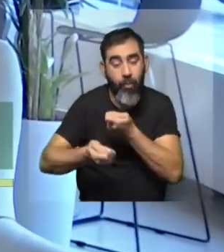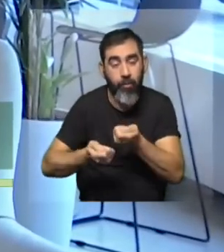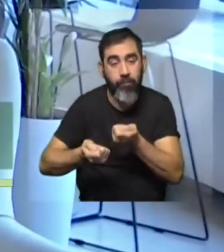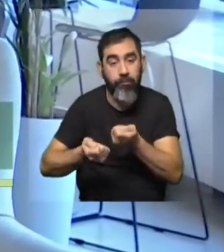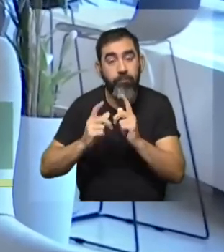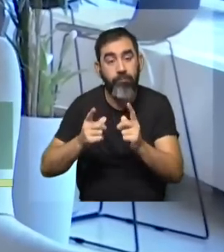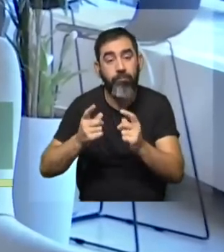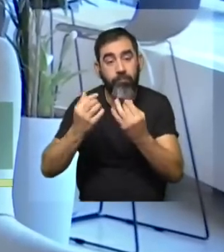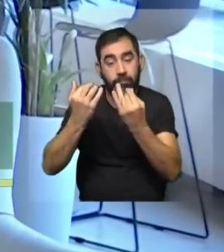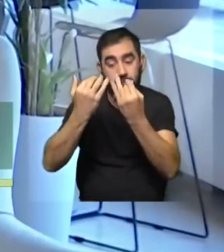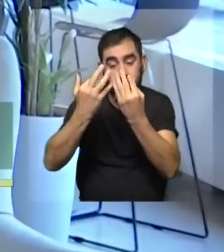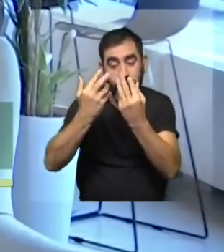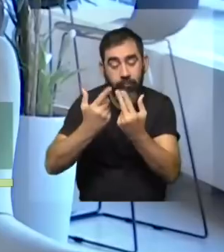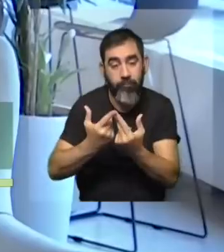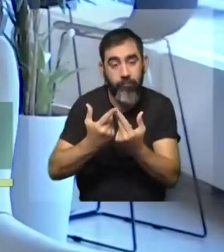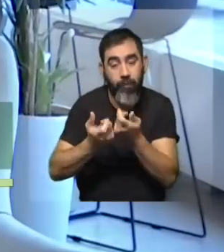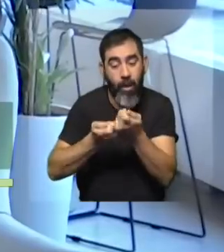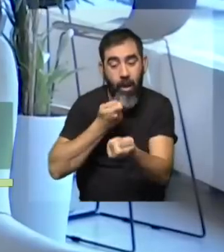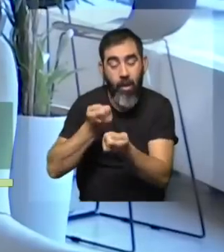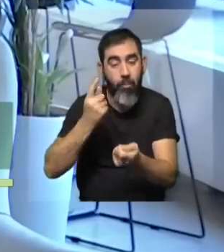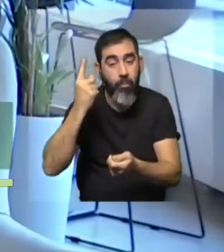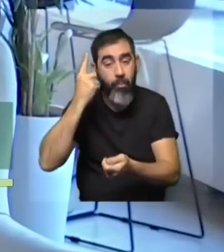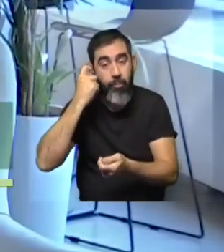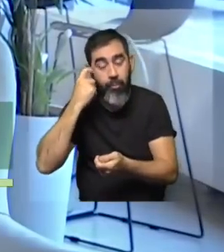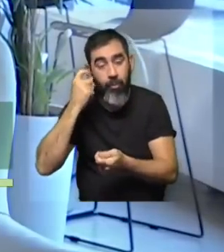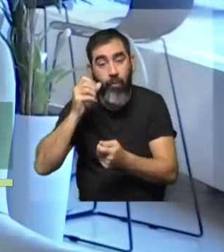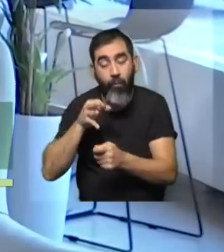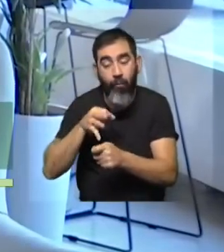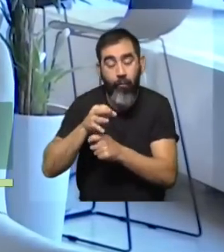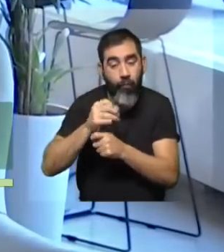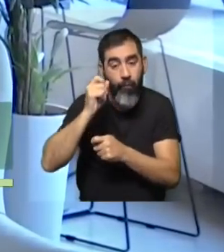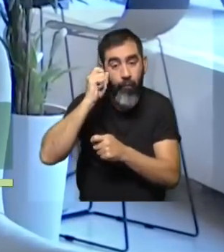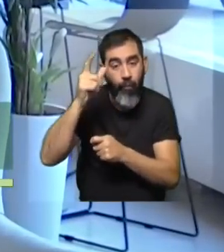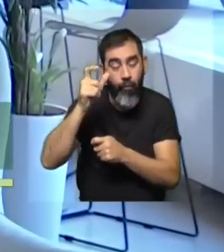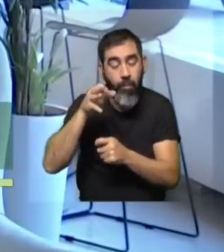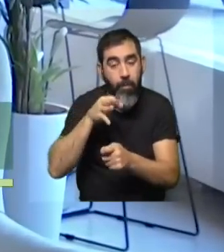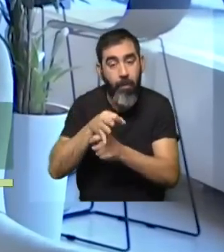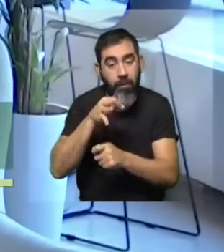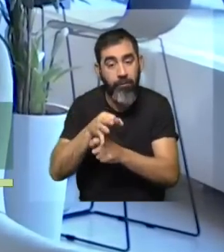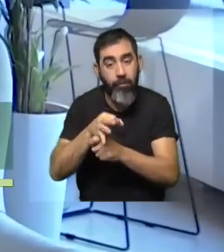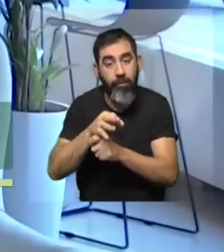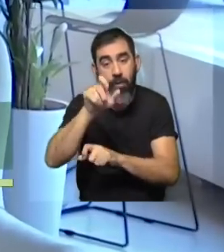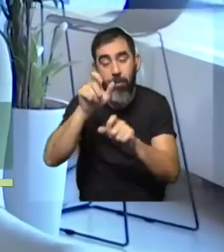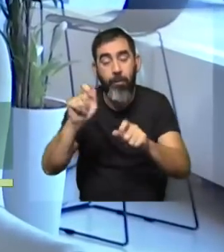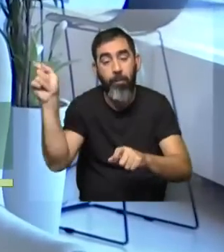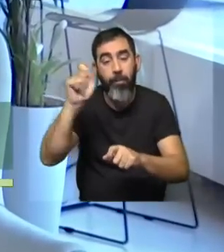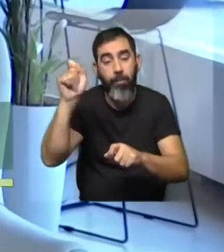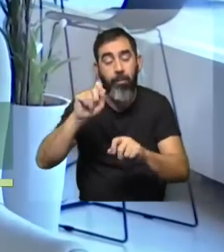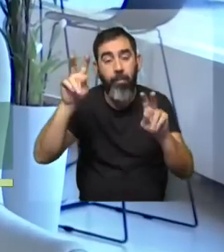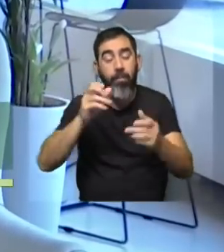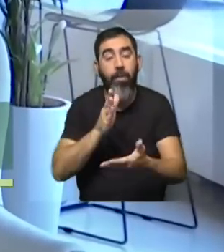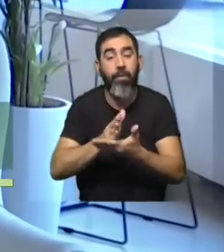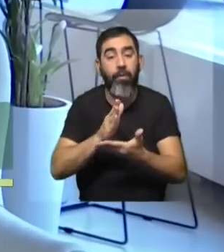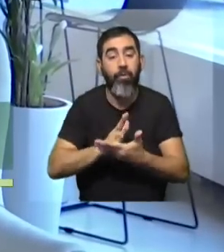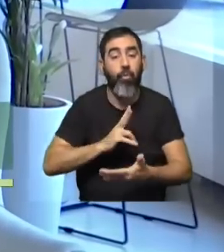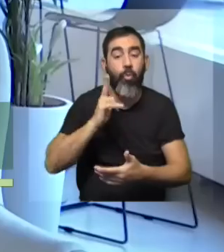buscamos ser un articulador que aporte a las experiencias y a la formación de capacitación de agentes públicos en materia de Derechos